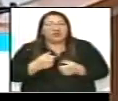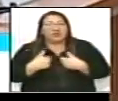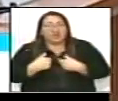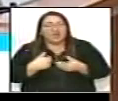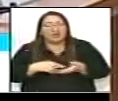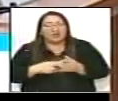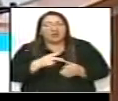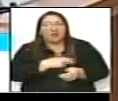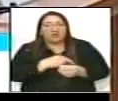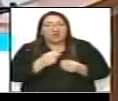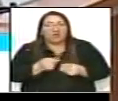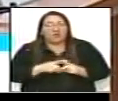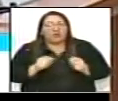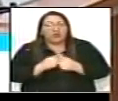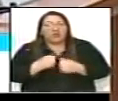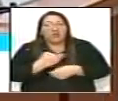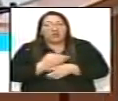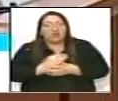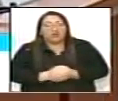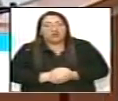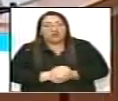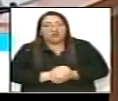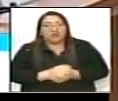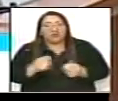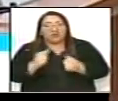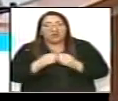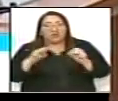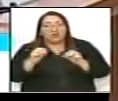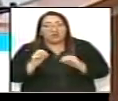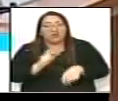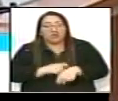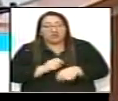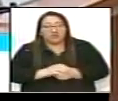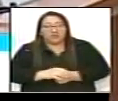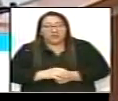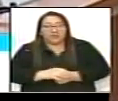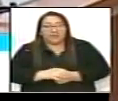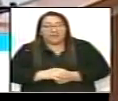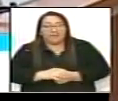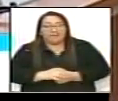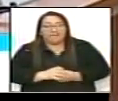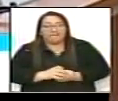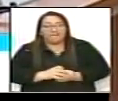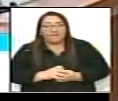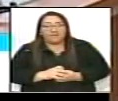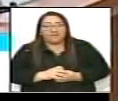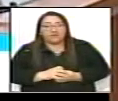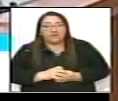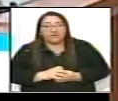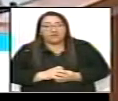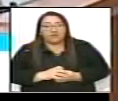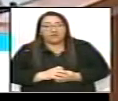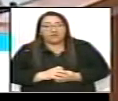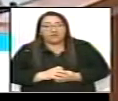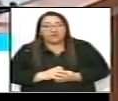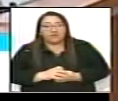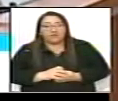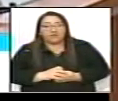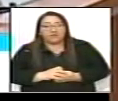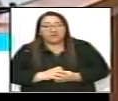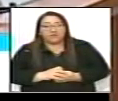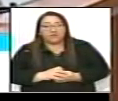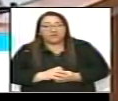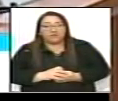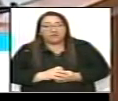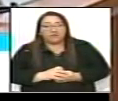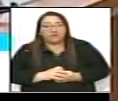que honrar, pero por los mecanismos y con la transparencia debida. Por eso es de que vamos a plantear a la supervisión